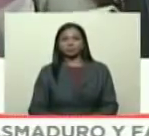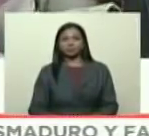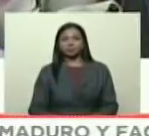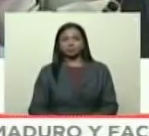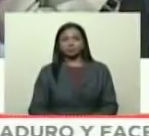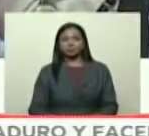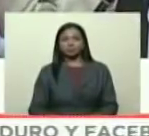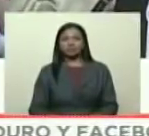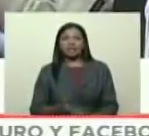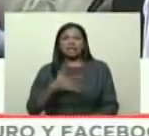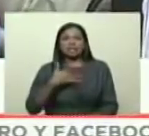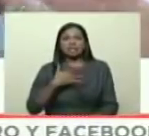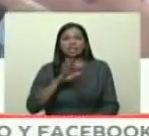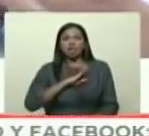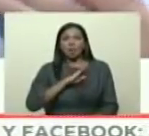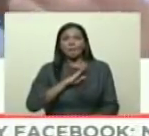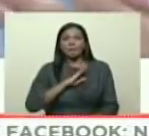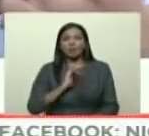Hay que sentirlo aquí.